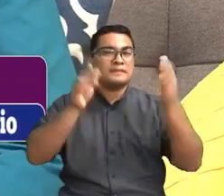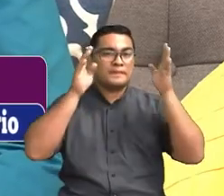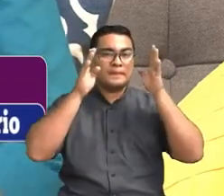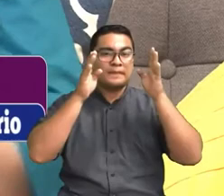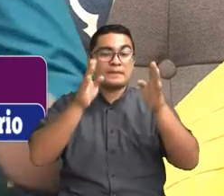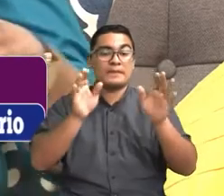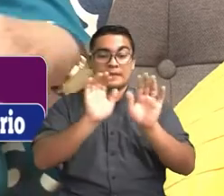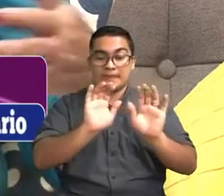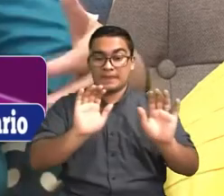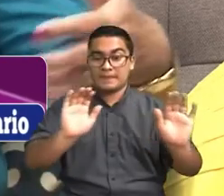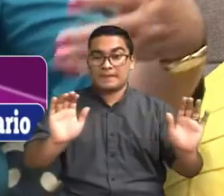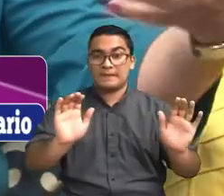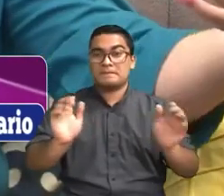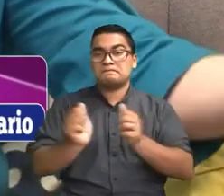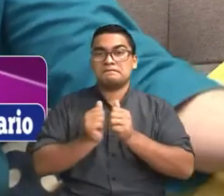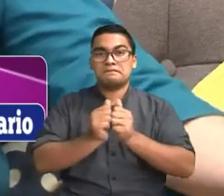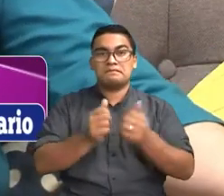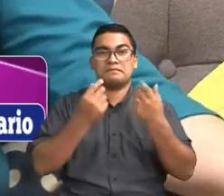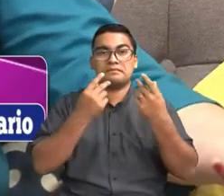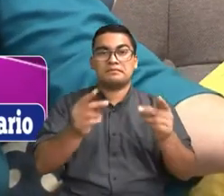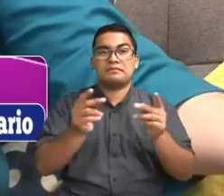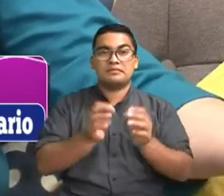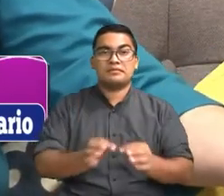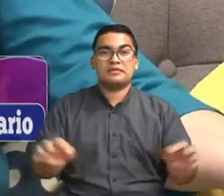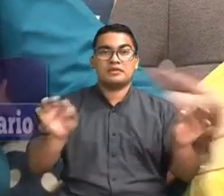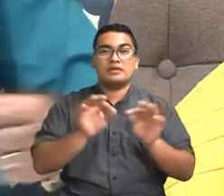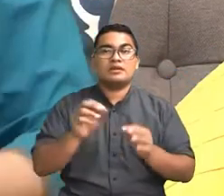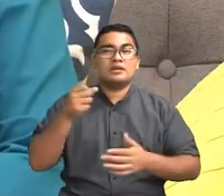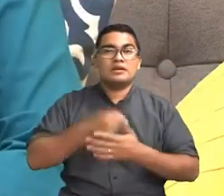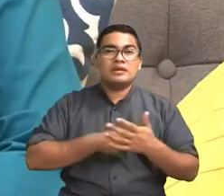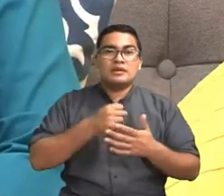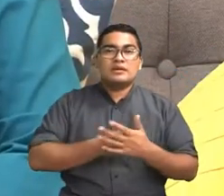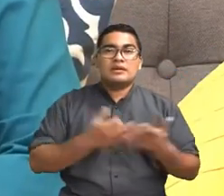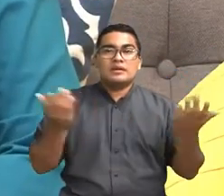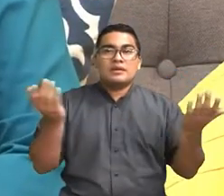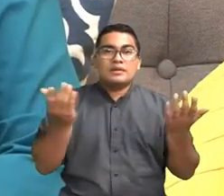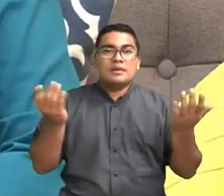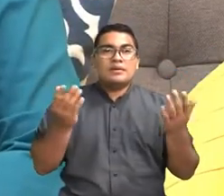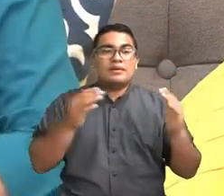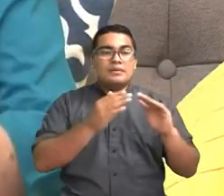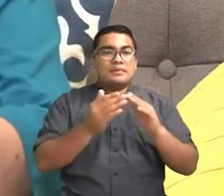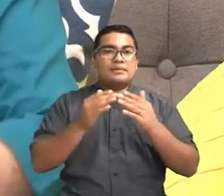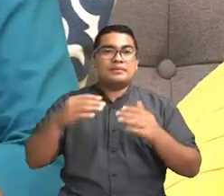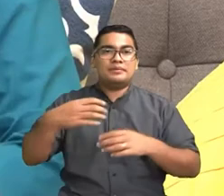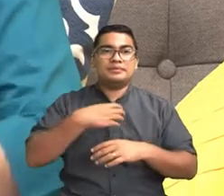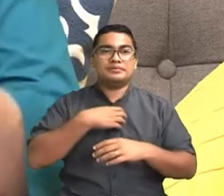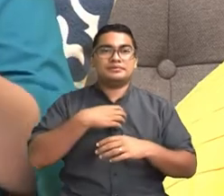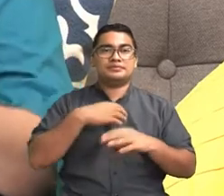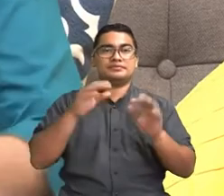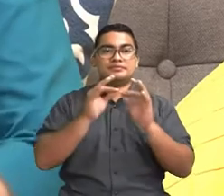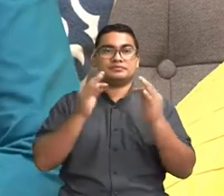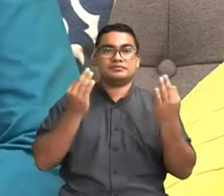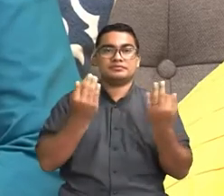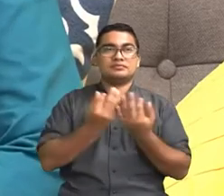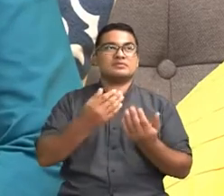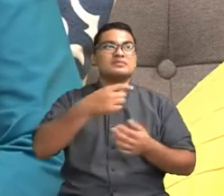la niñez, pero importante también todo el esfuerzo que se hace desde la comunidad, desde la familia, desde la